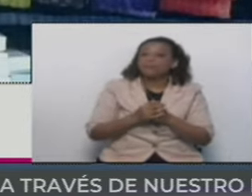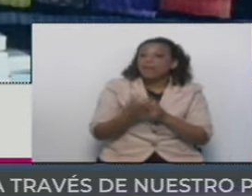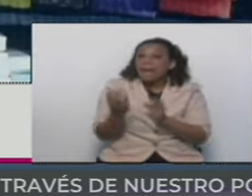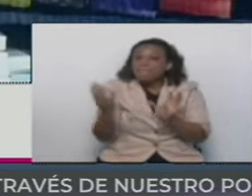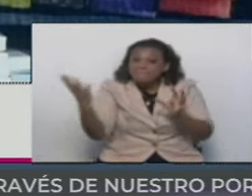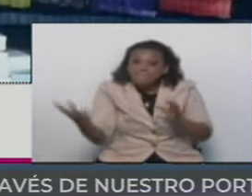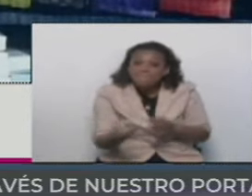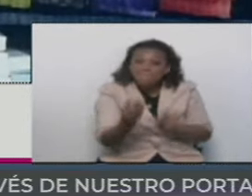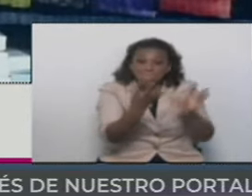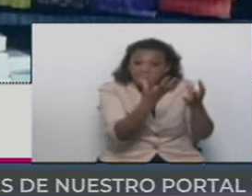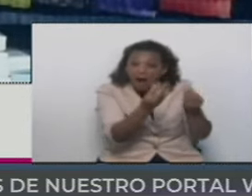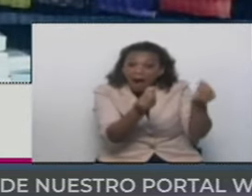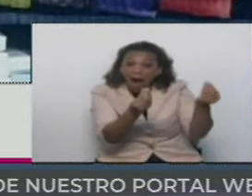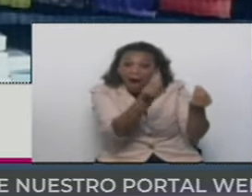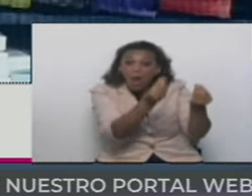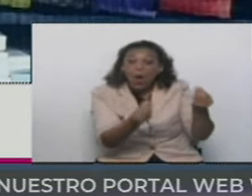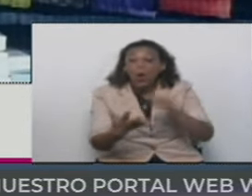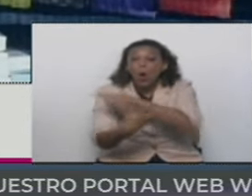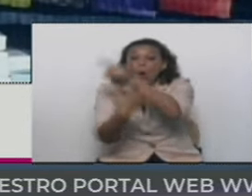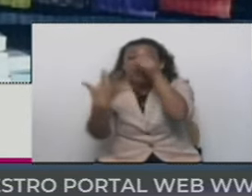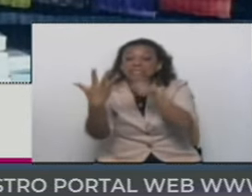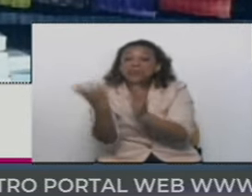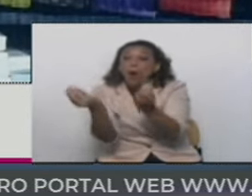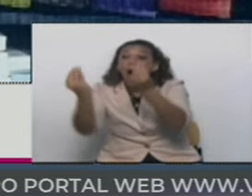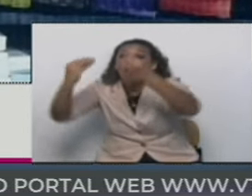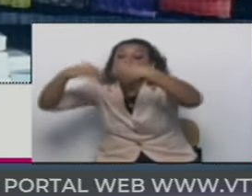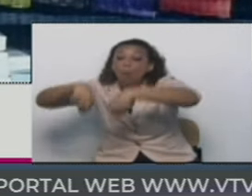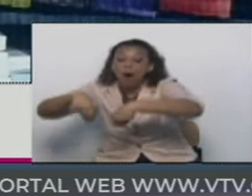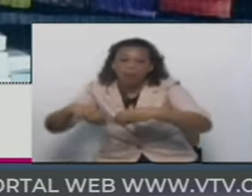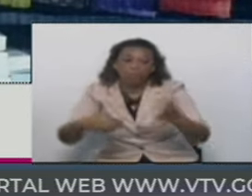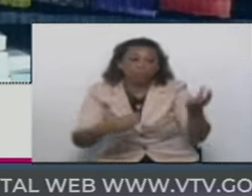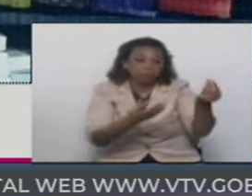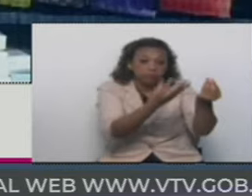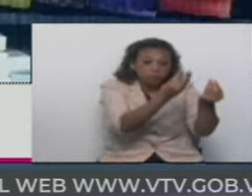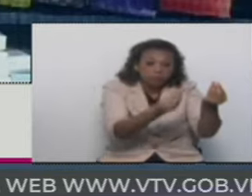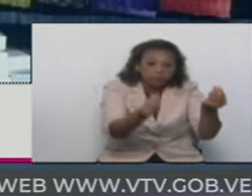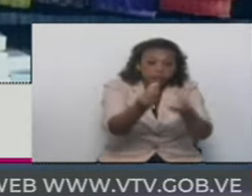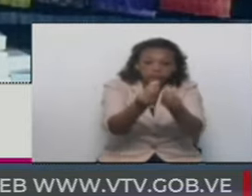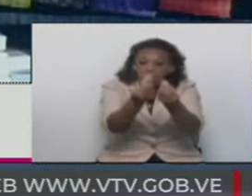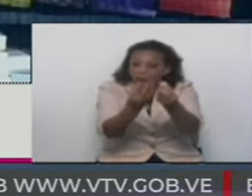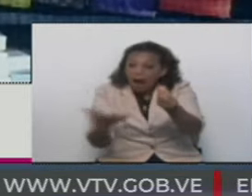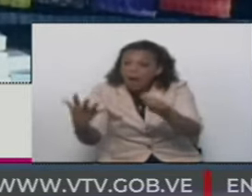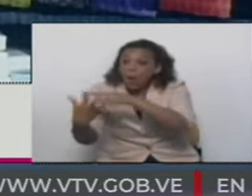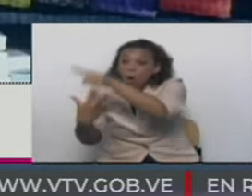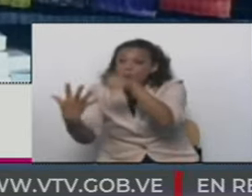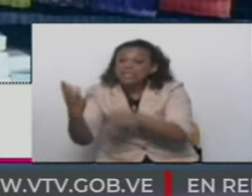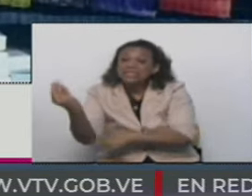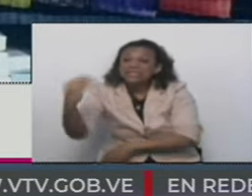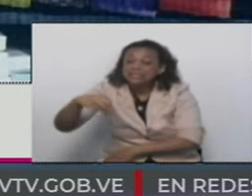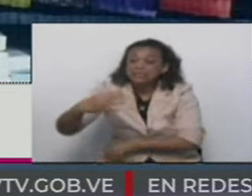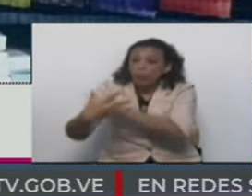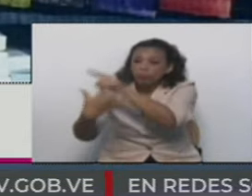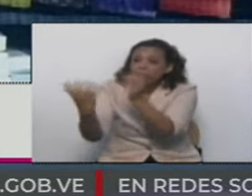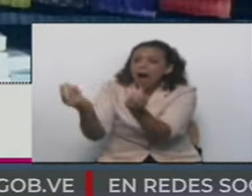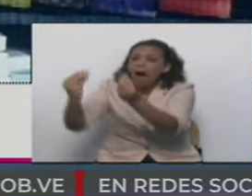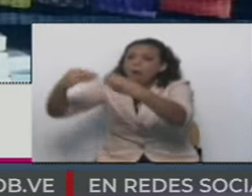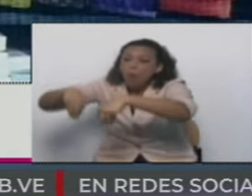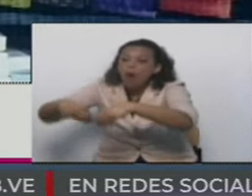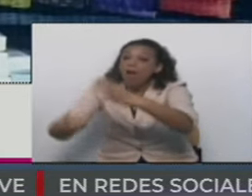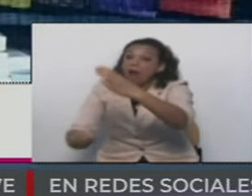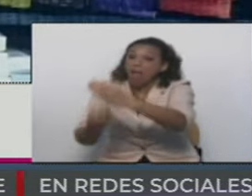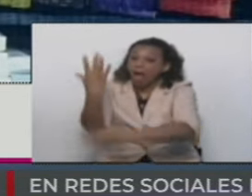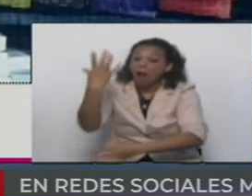agregamos fueron los 5 consensos. Los 5 consensos que